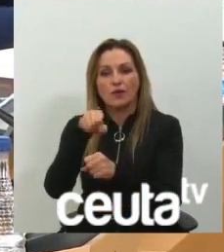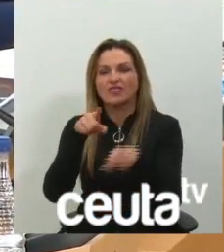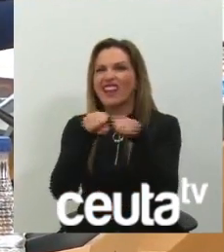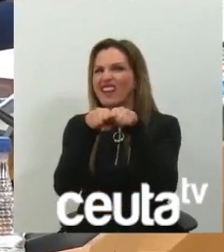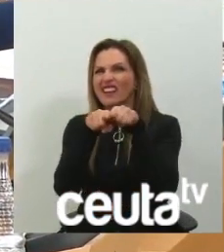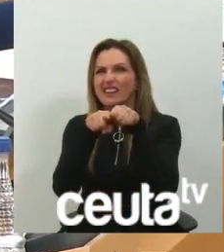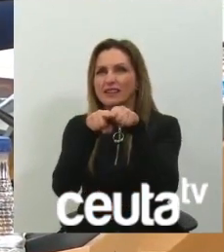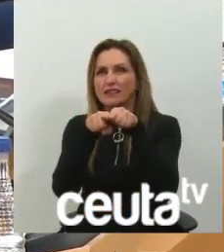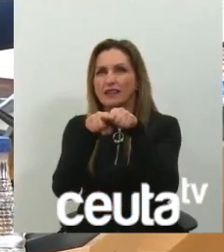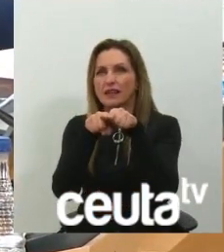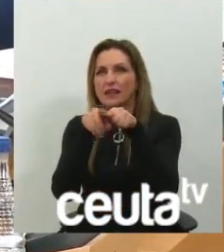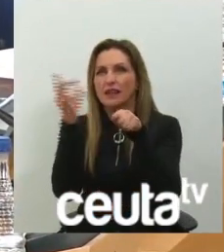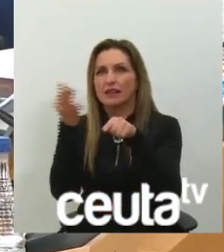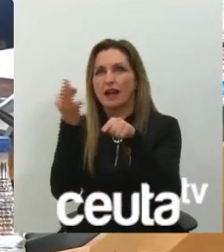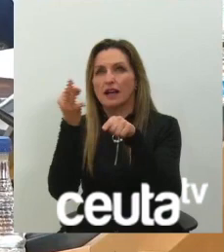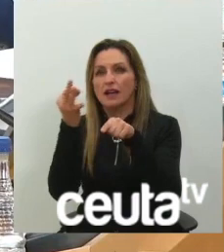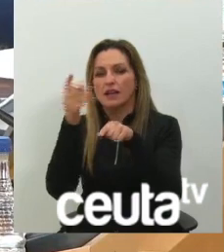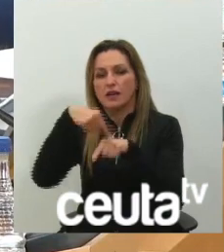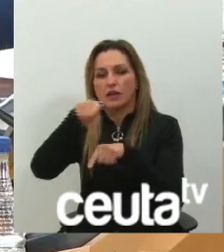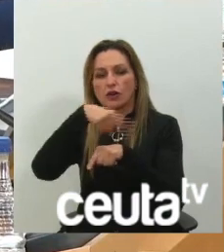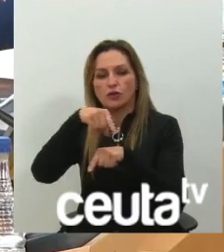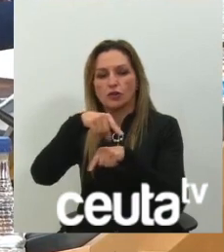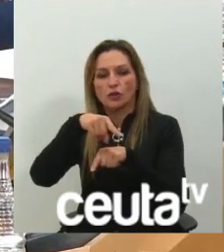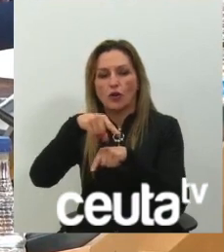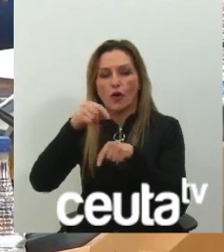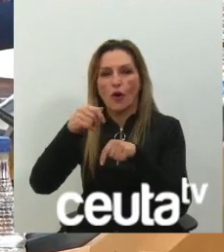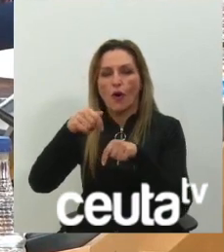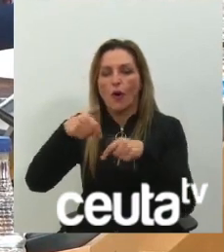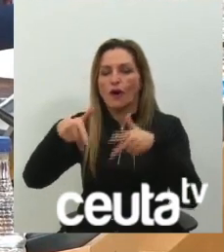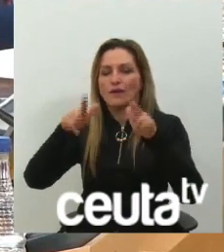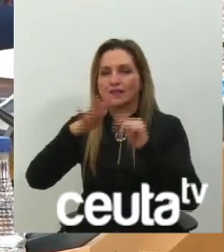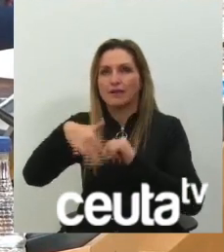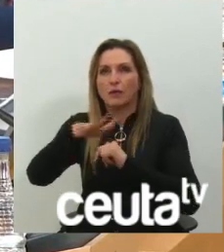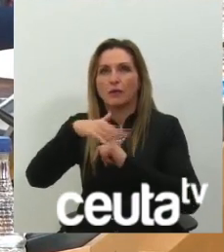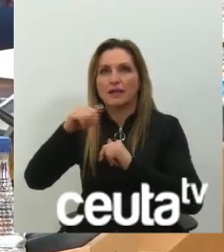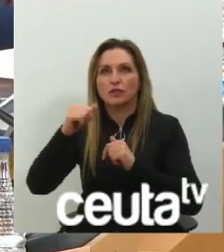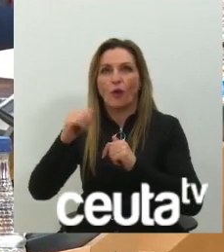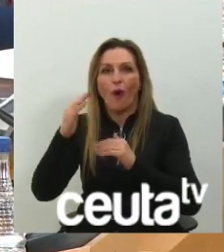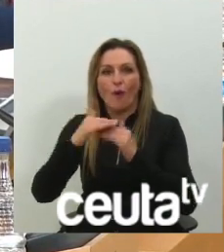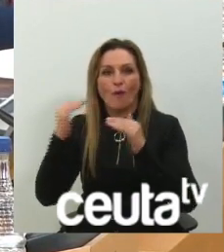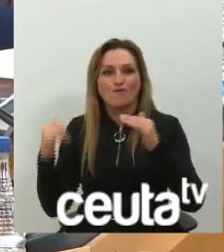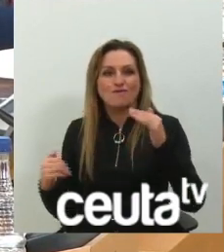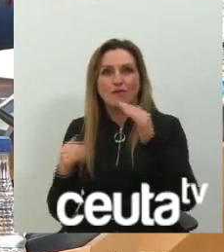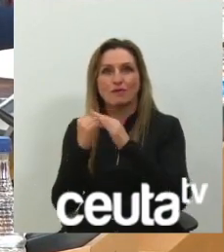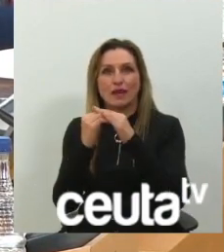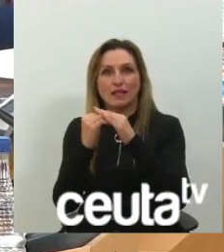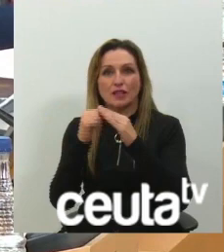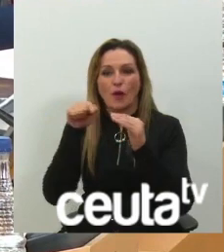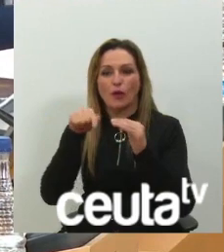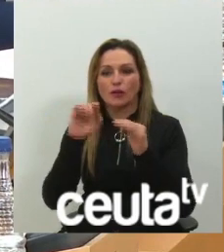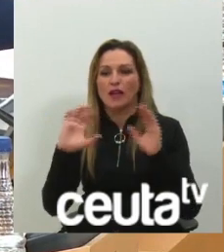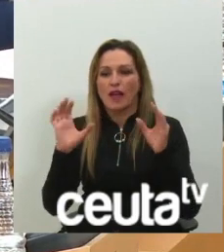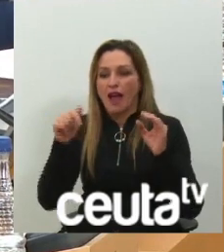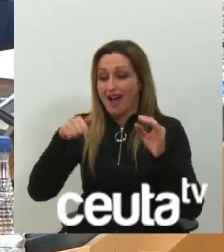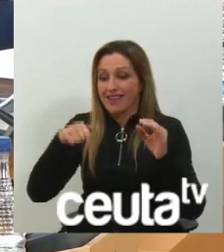que nosotros queramos libertad de movimientos máximas con la gente usted quiere encerrar la gente aquí o sea